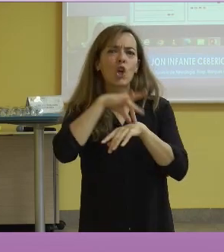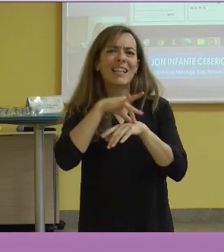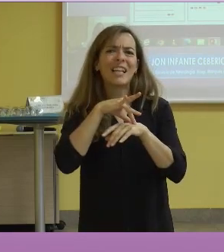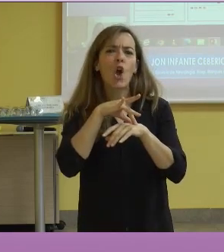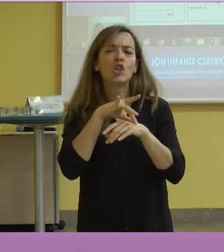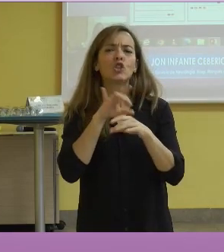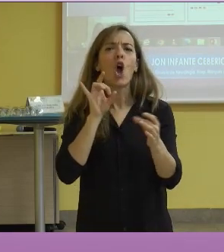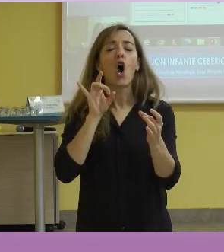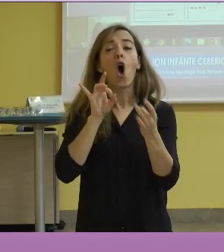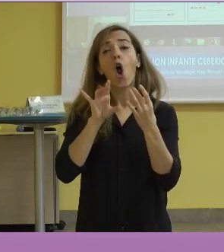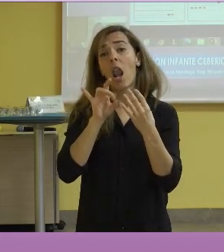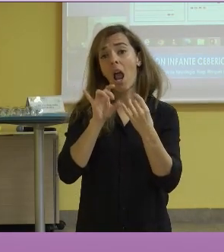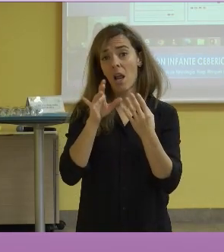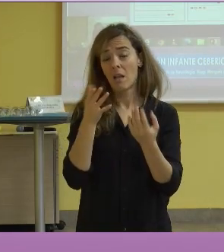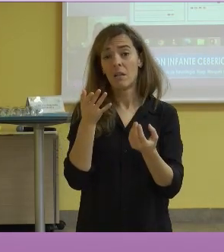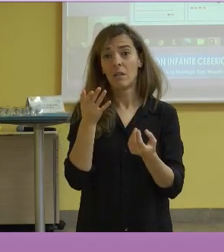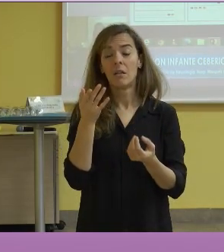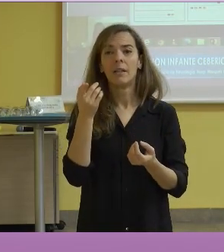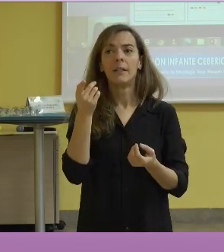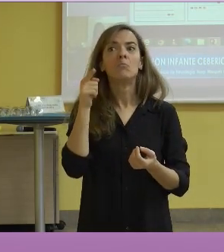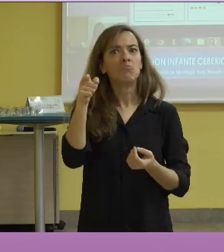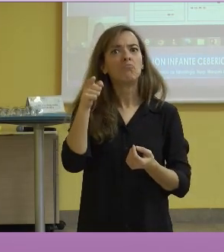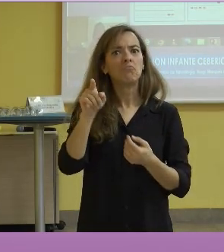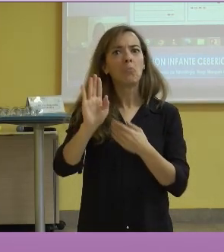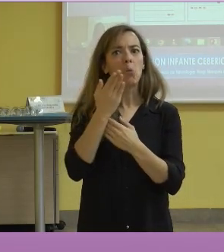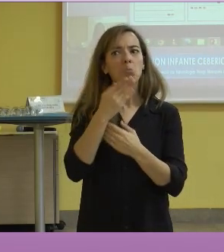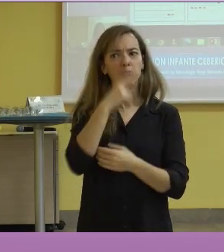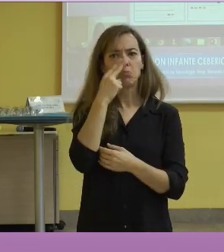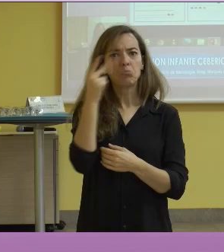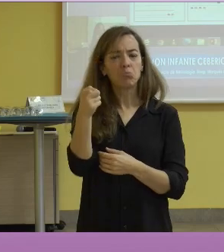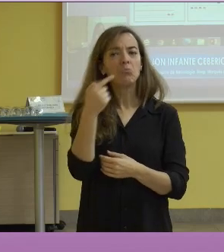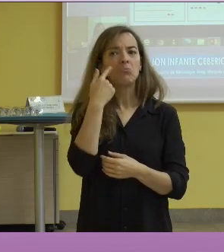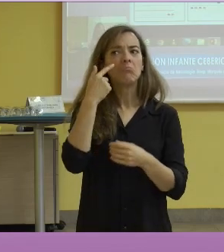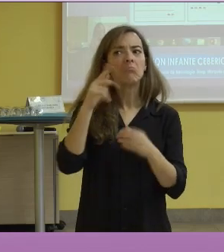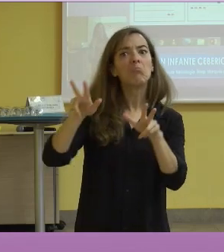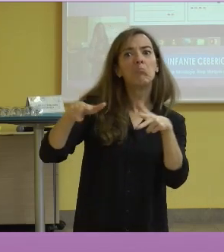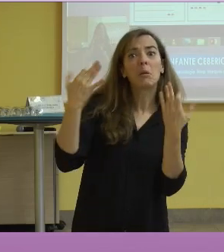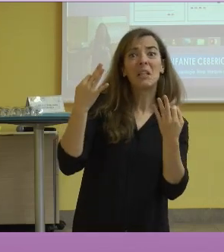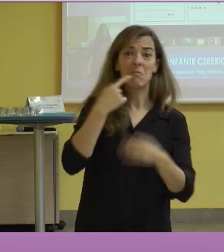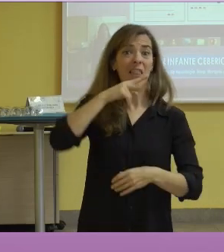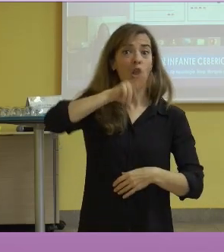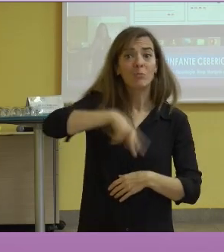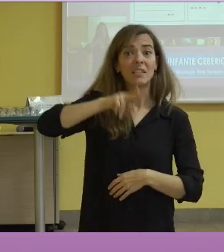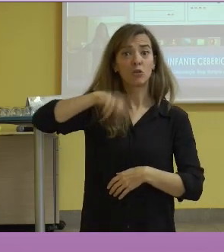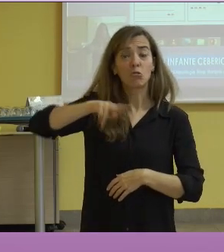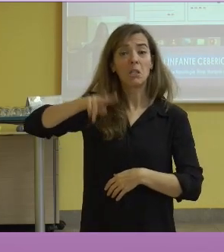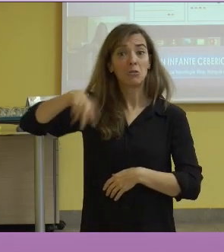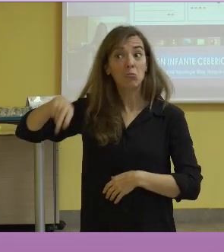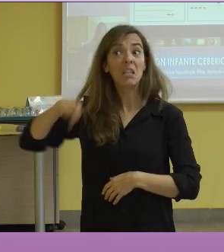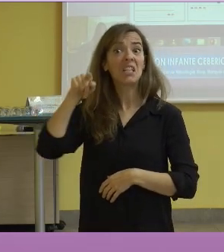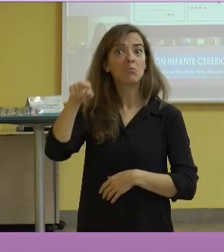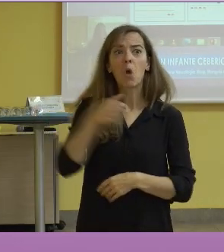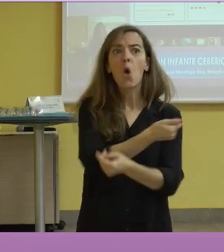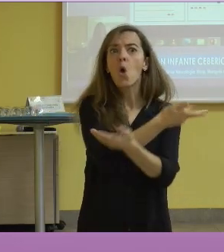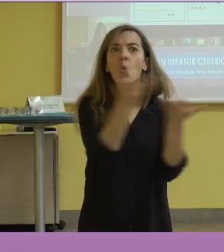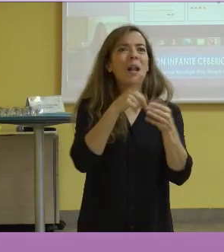Esta es una herramienta muy interesante que propone la red, que es que permite, pues, con una periodicidad bimensual, de que cualquier